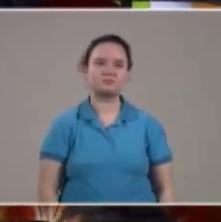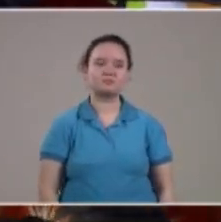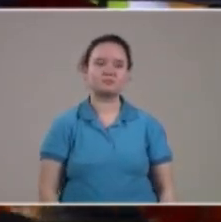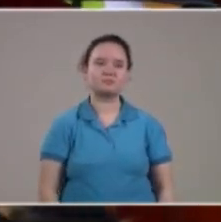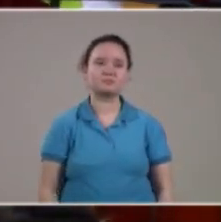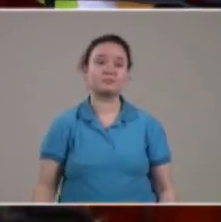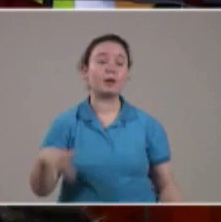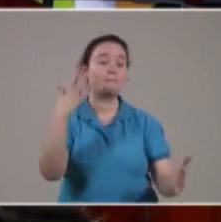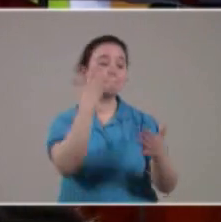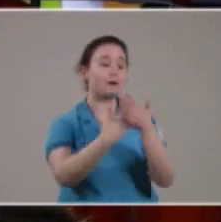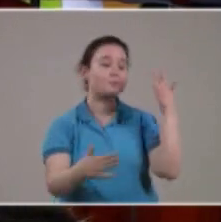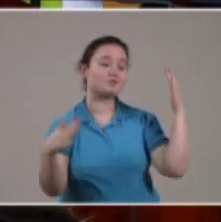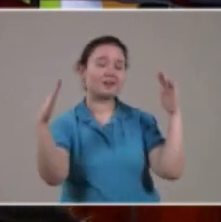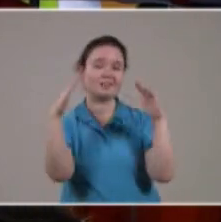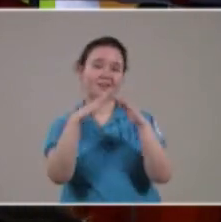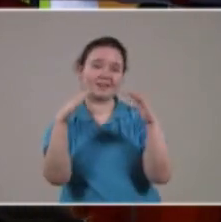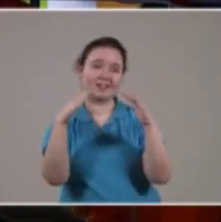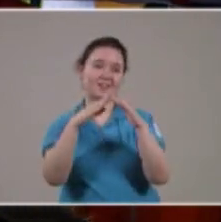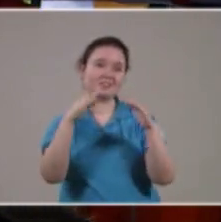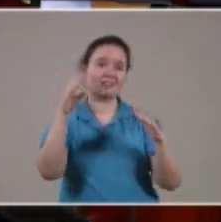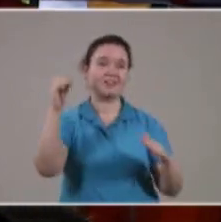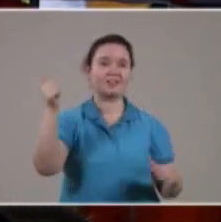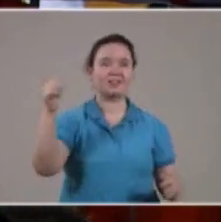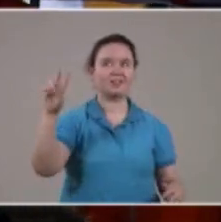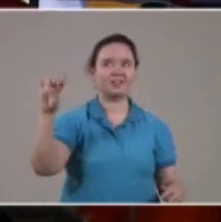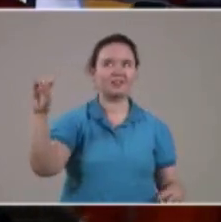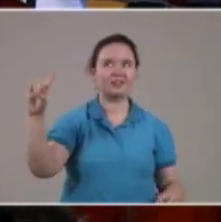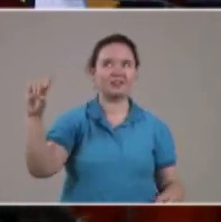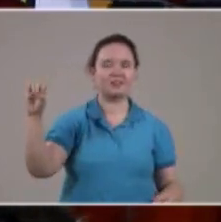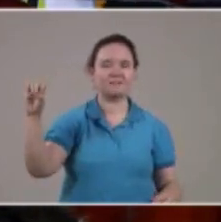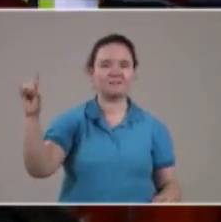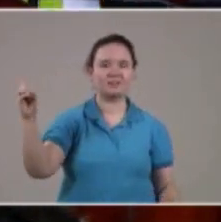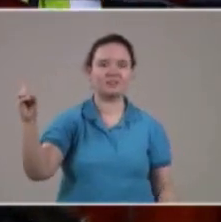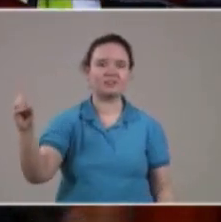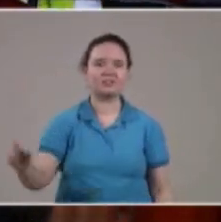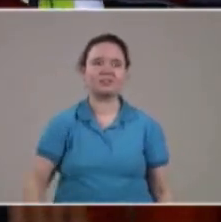Vamos a la casa de David.